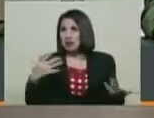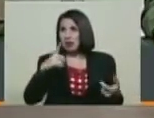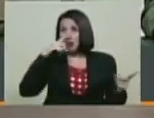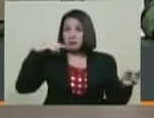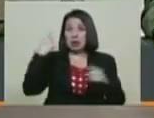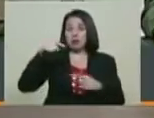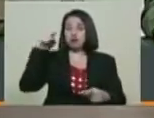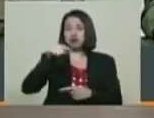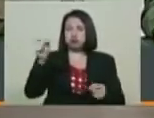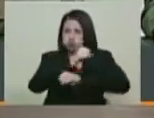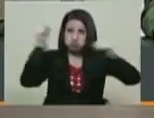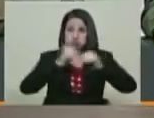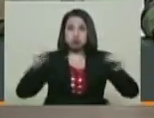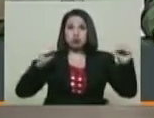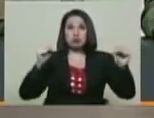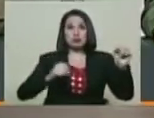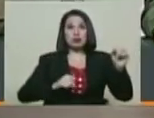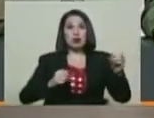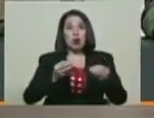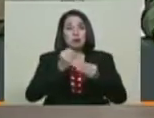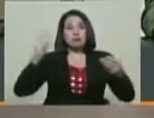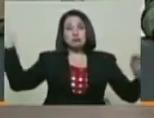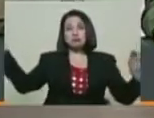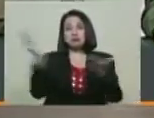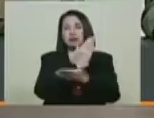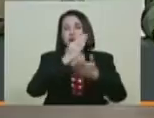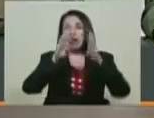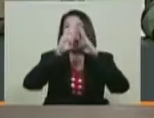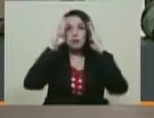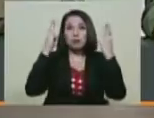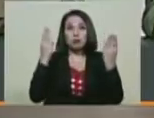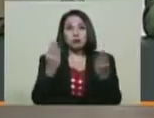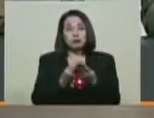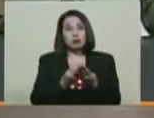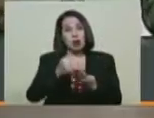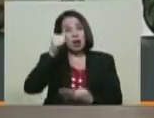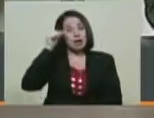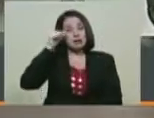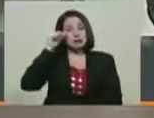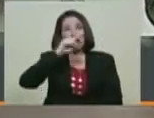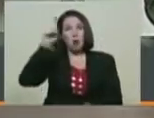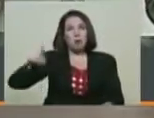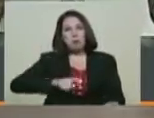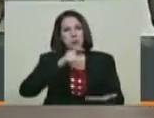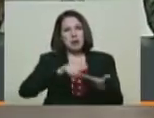apretar un botón nuclear para exterminar a una región del Asia entera?